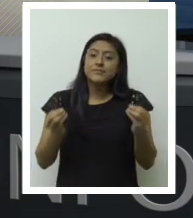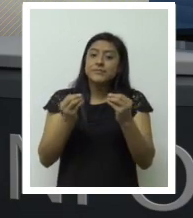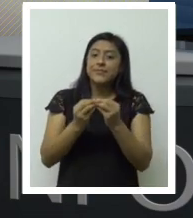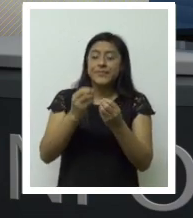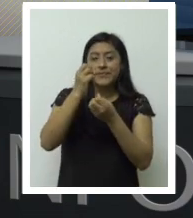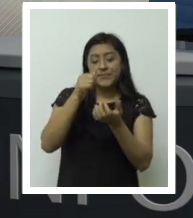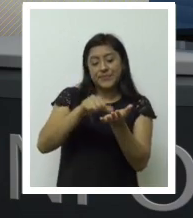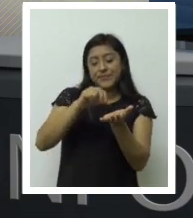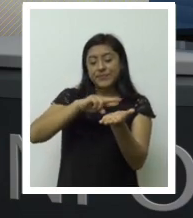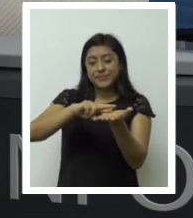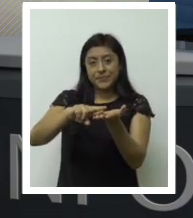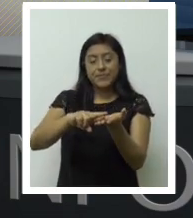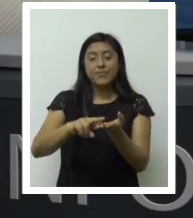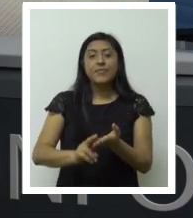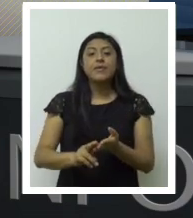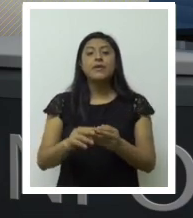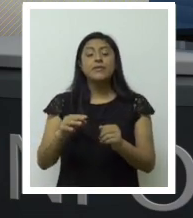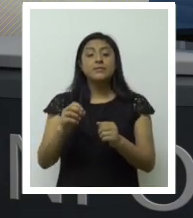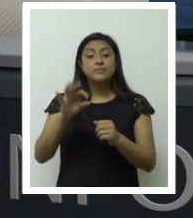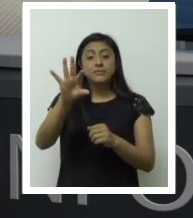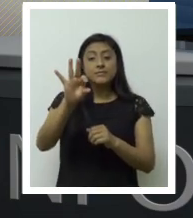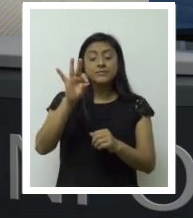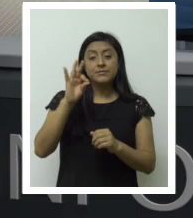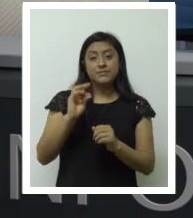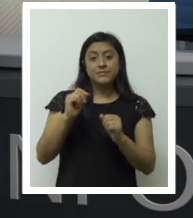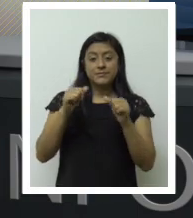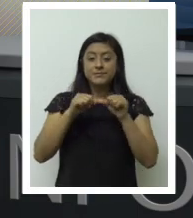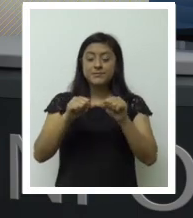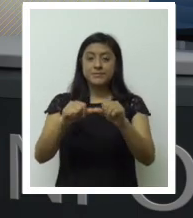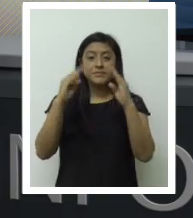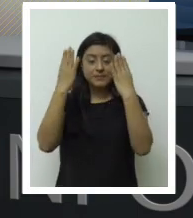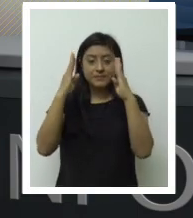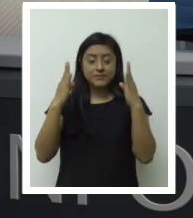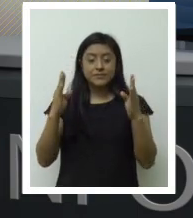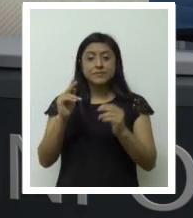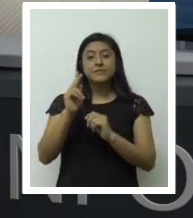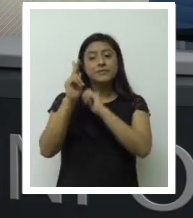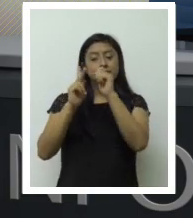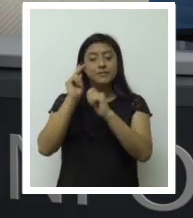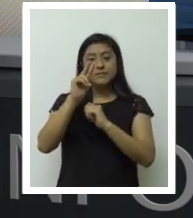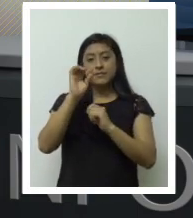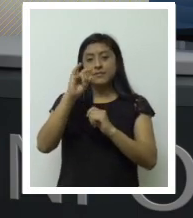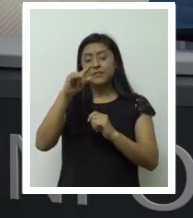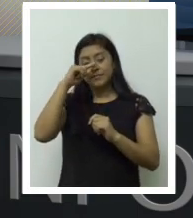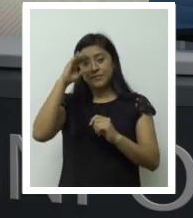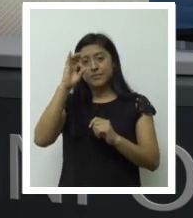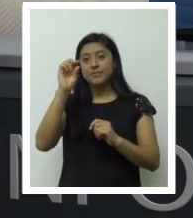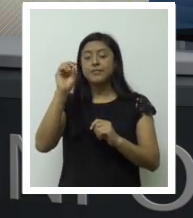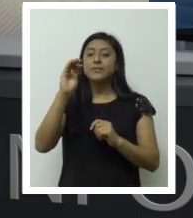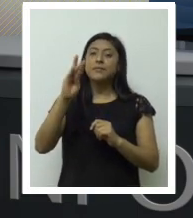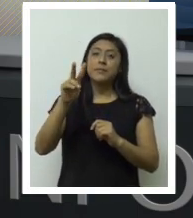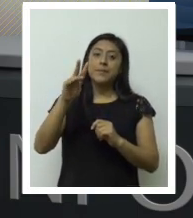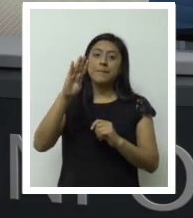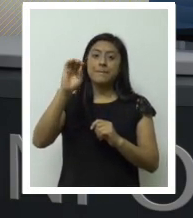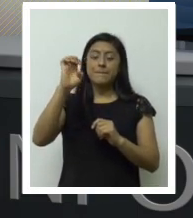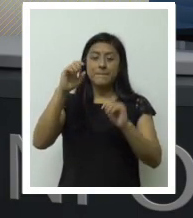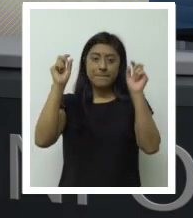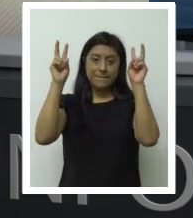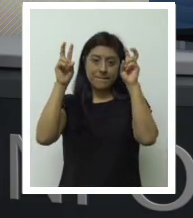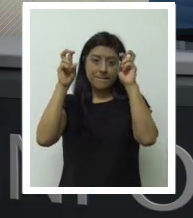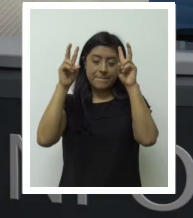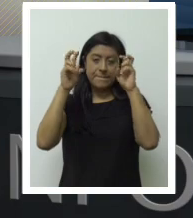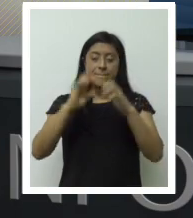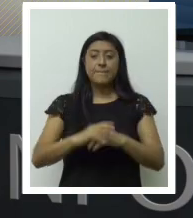redes sociales oficiales, que están en Facebook, Twitter, Instagram y también tenemos un canal de YouTube. Comenzamos